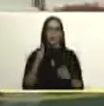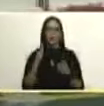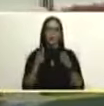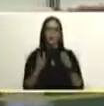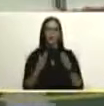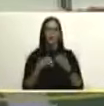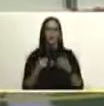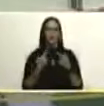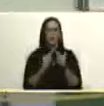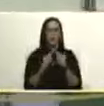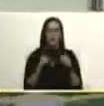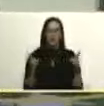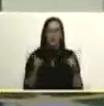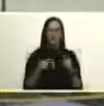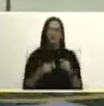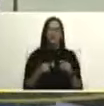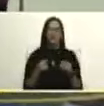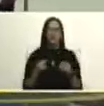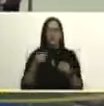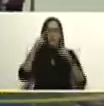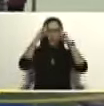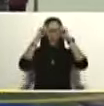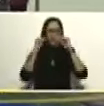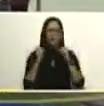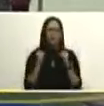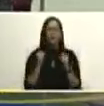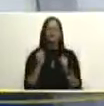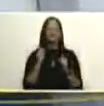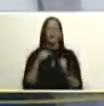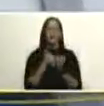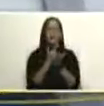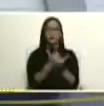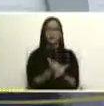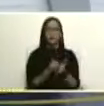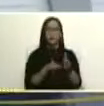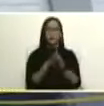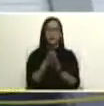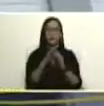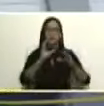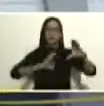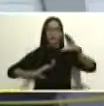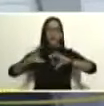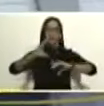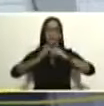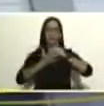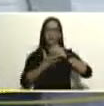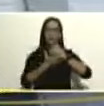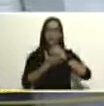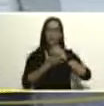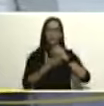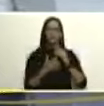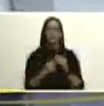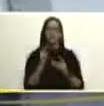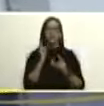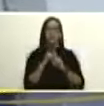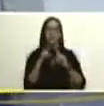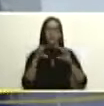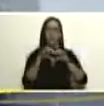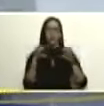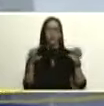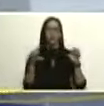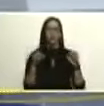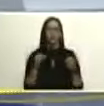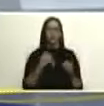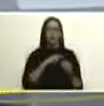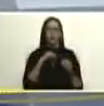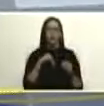especialidades, además sirve para el desarrollo de ciencia, técnica y tecnología desde la educación.